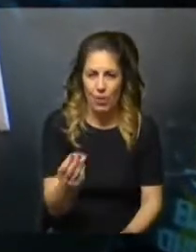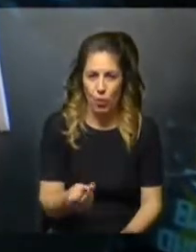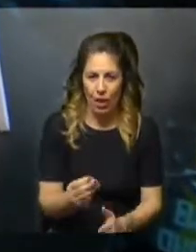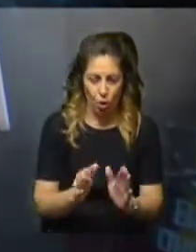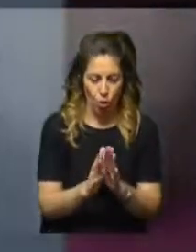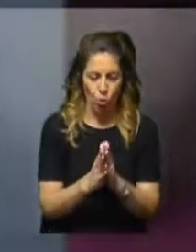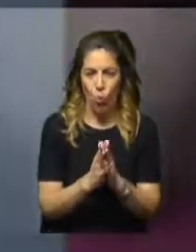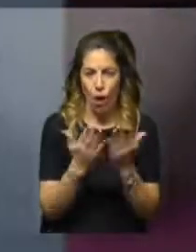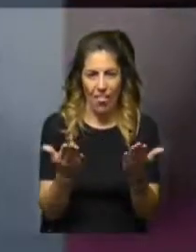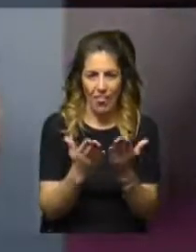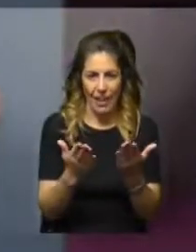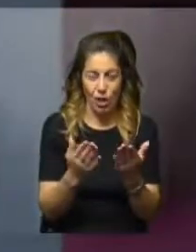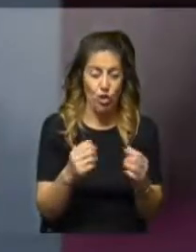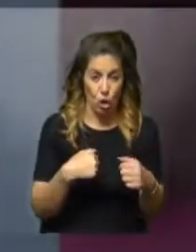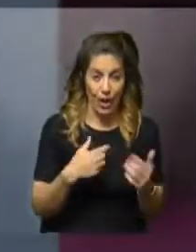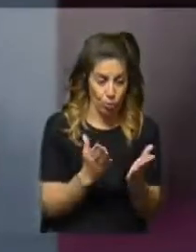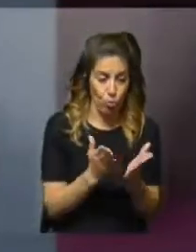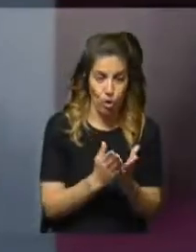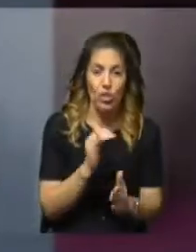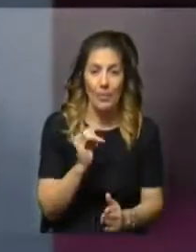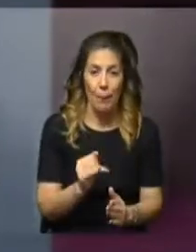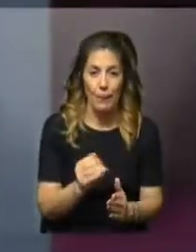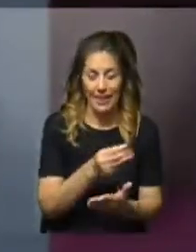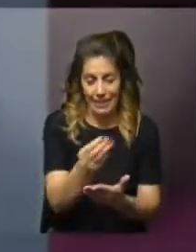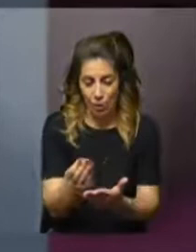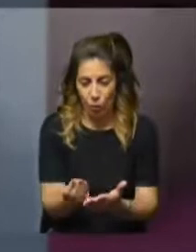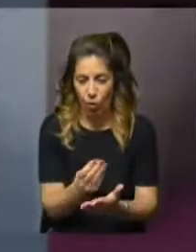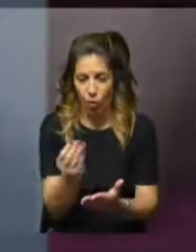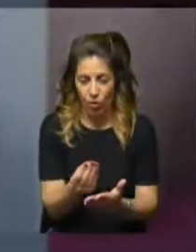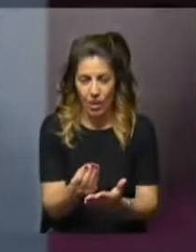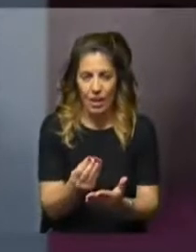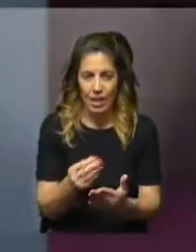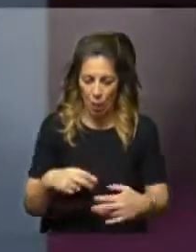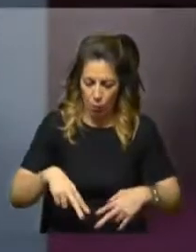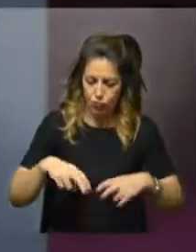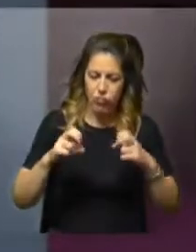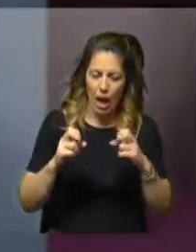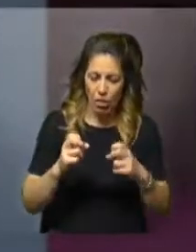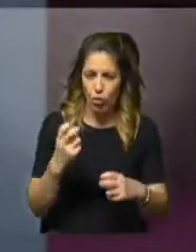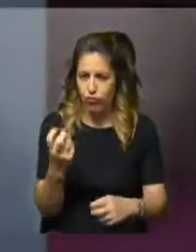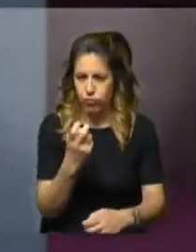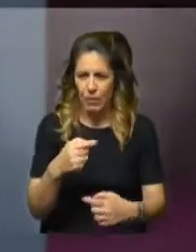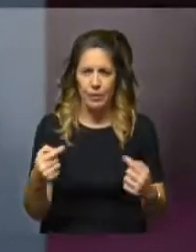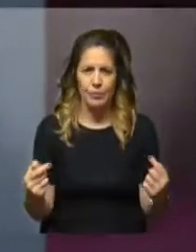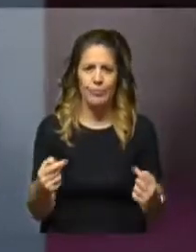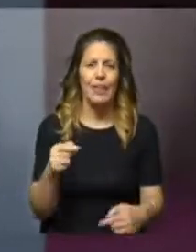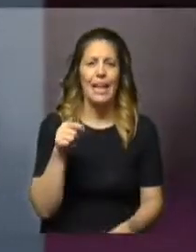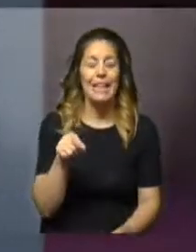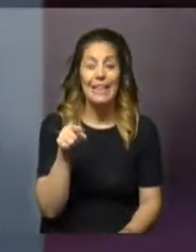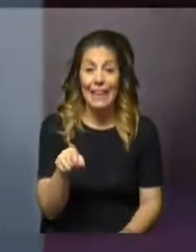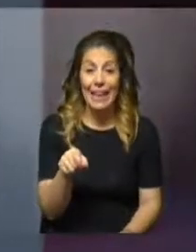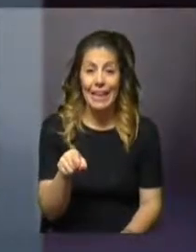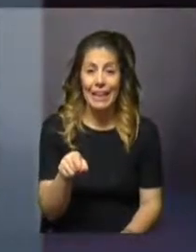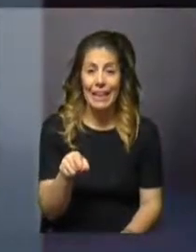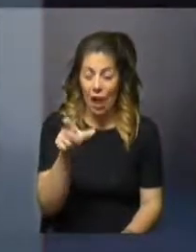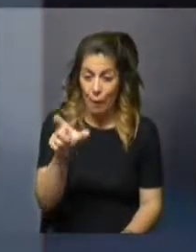cuaderno las con cosas restudiosa Pero además de todo y además estudiosa del dibujo este y tal Y él